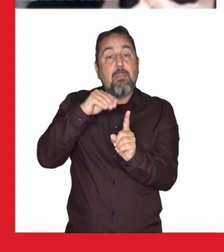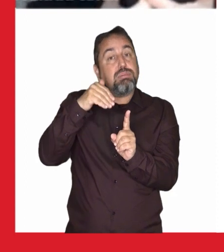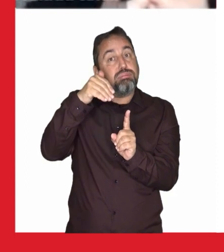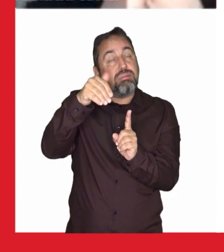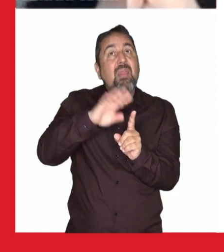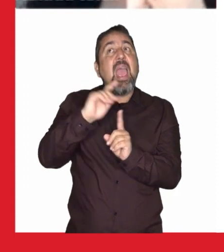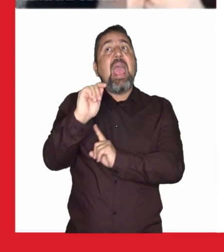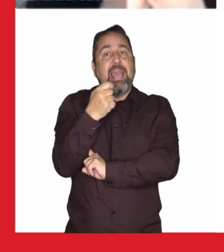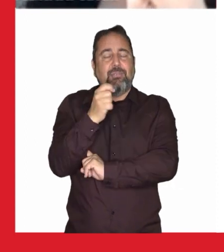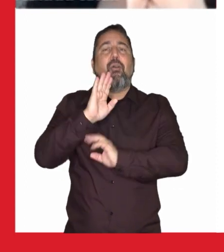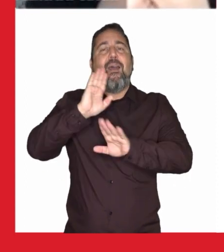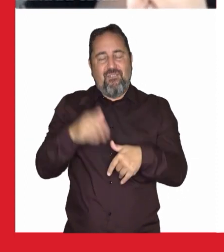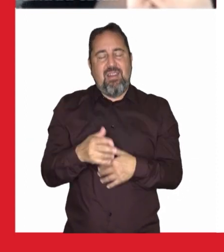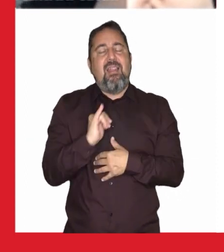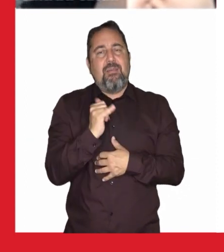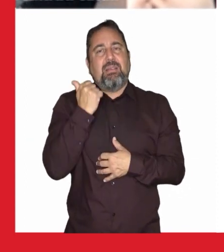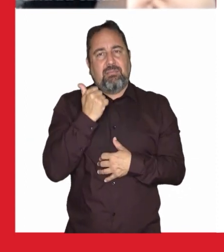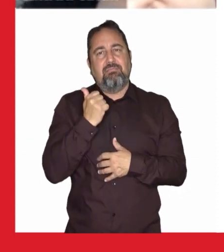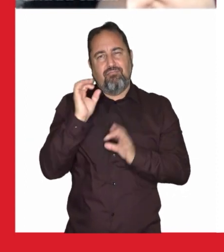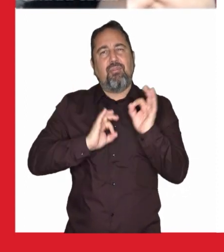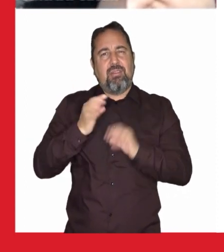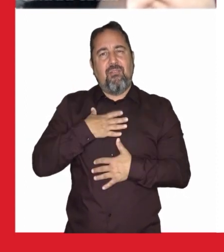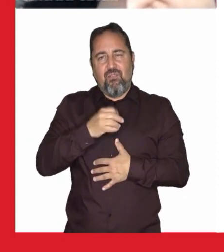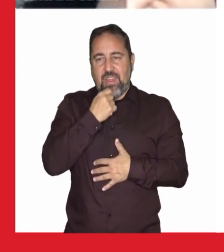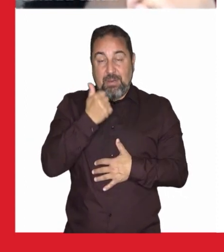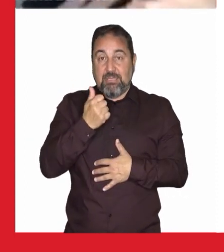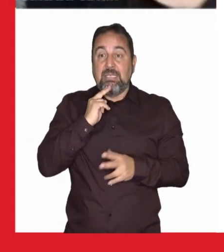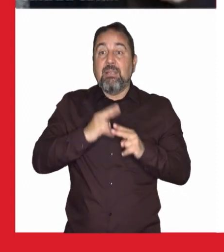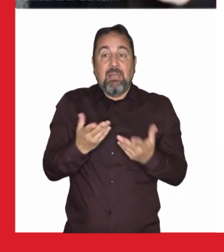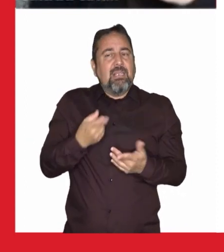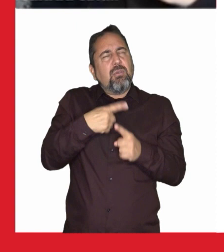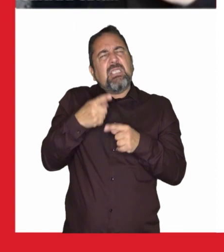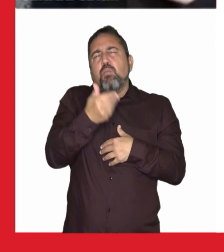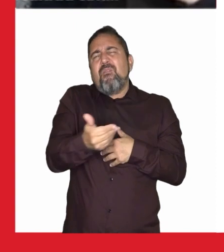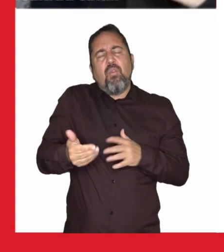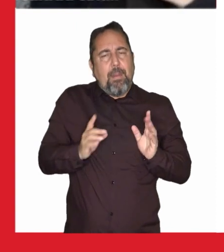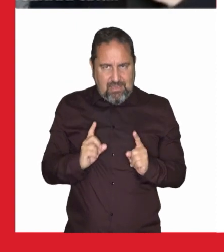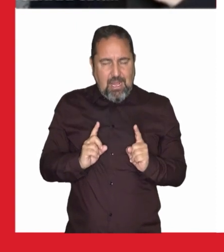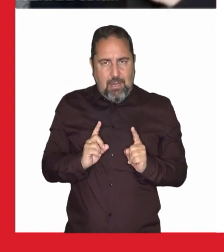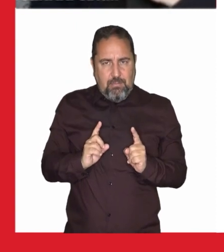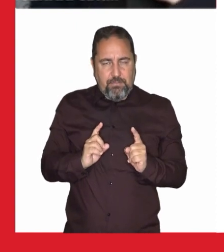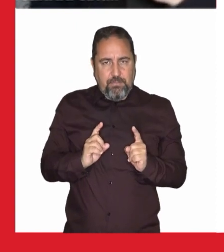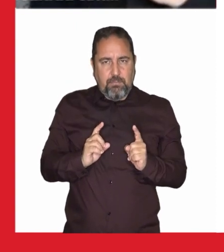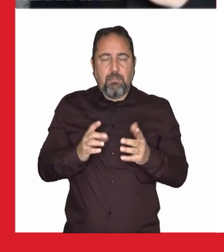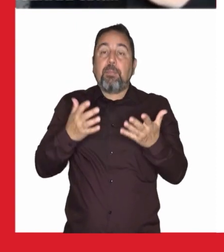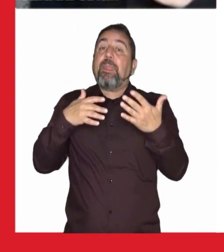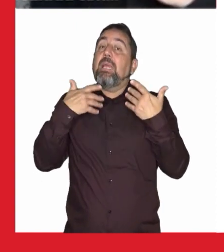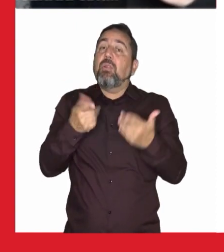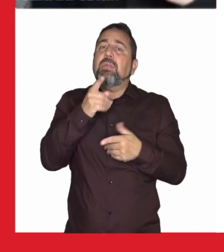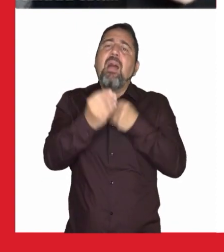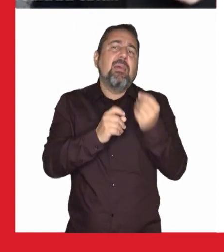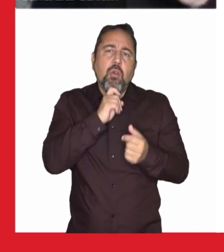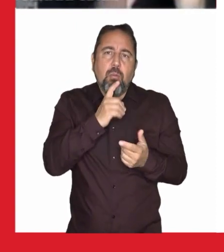tenéis, más probabilidades de éxito creo que creemos que se dan. Esta idea de traje a medida para nosotros es